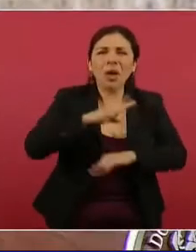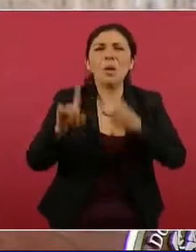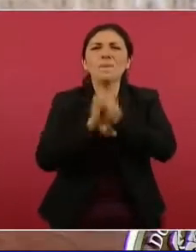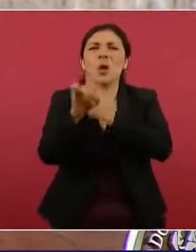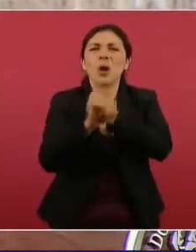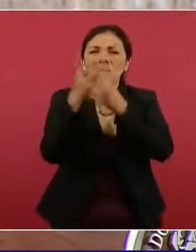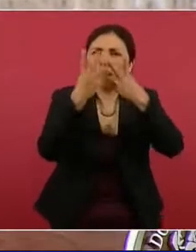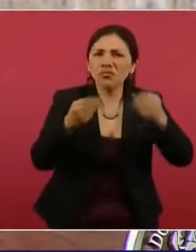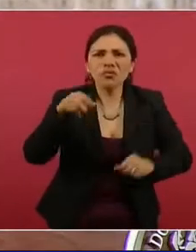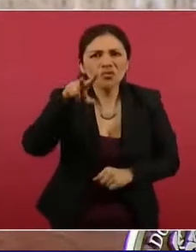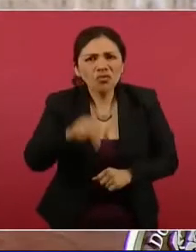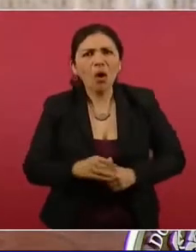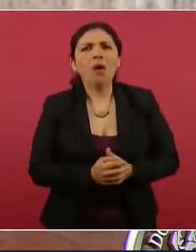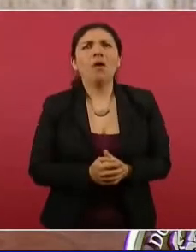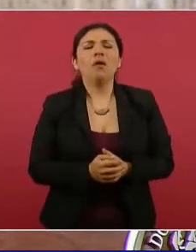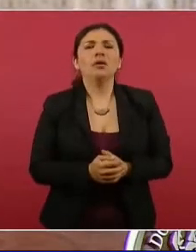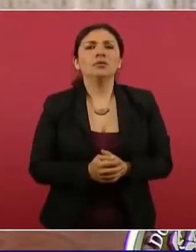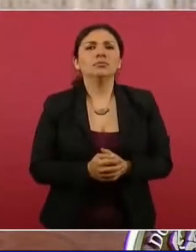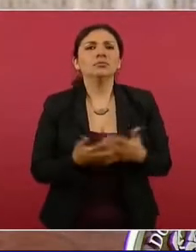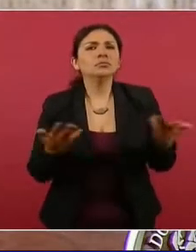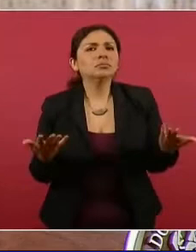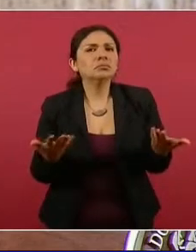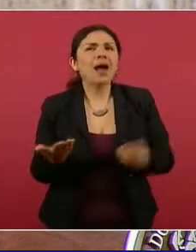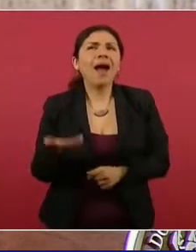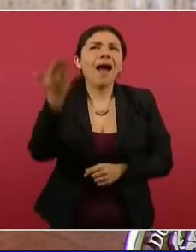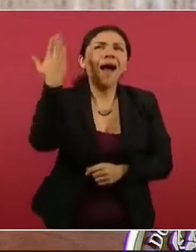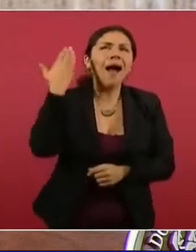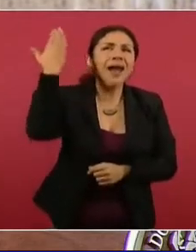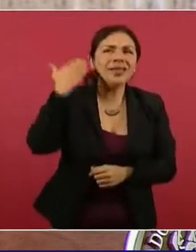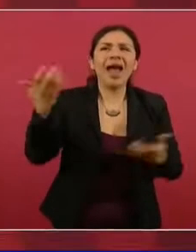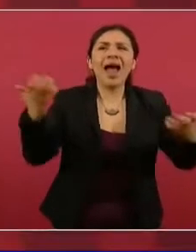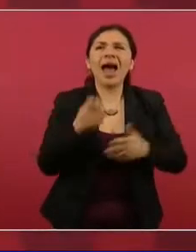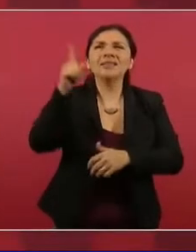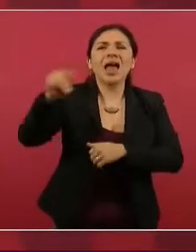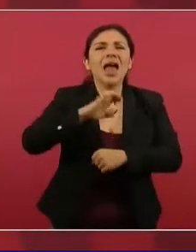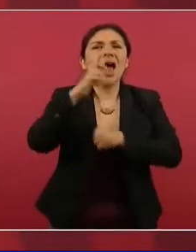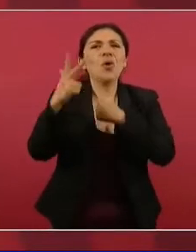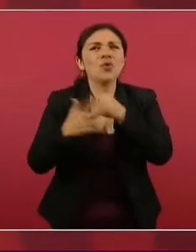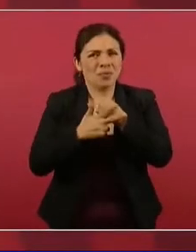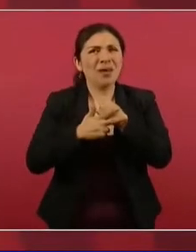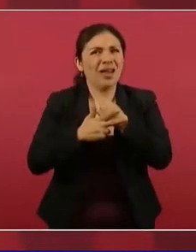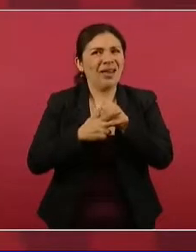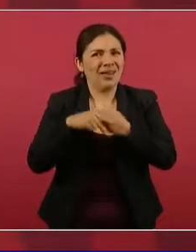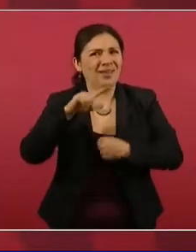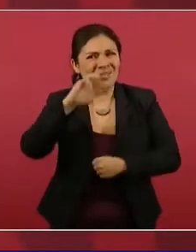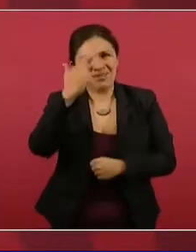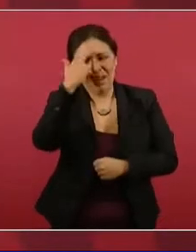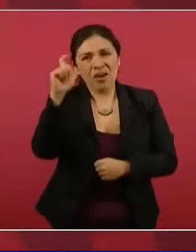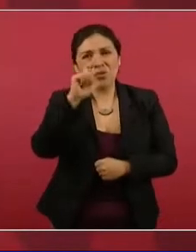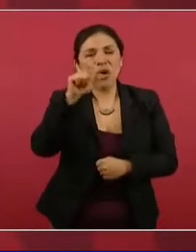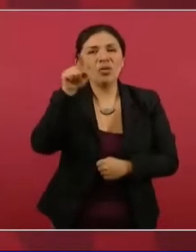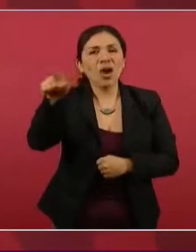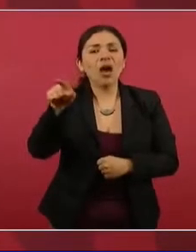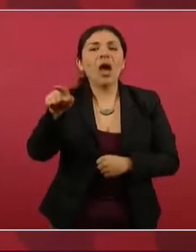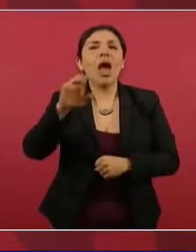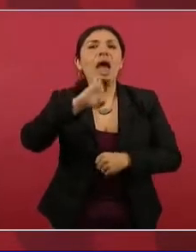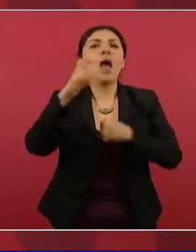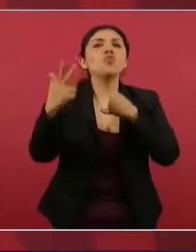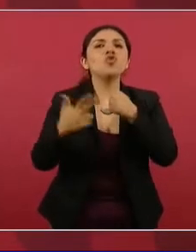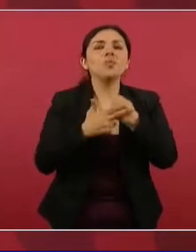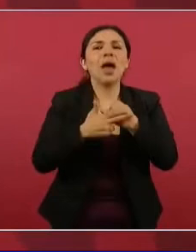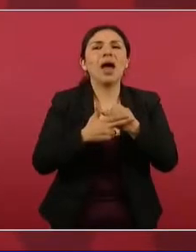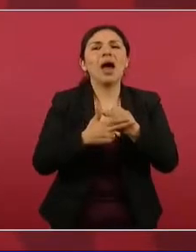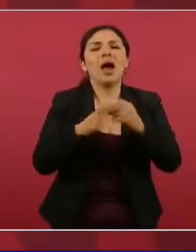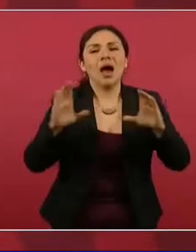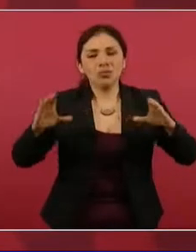no haciendo lo que en un tiempo se hizo en Europa, que de la Comunidad Europea pasó